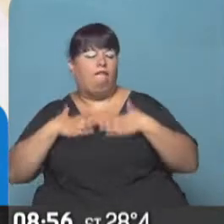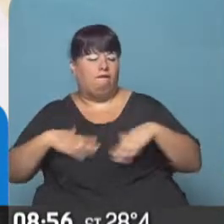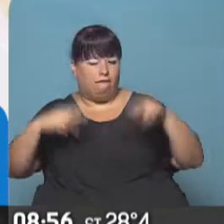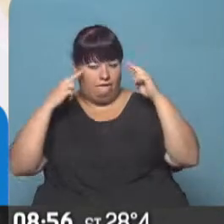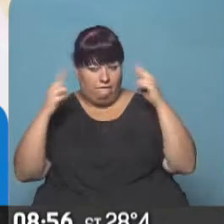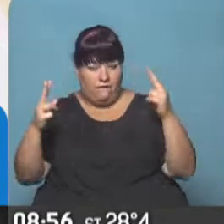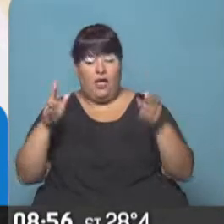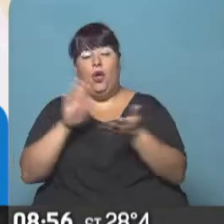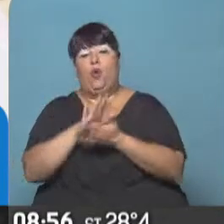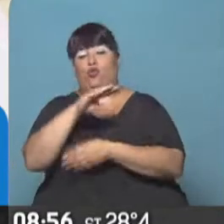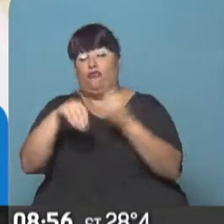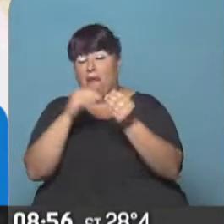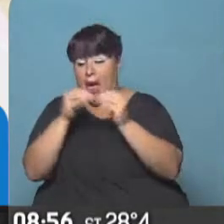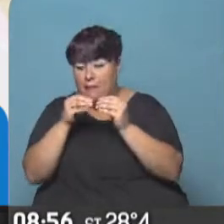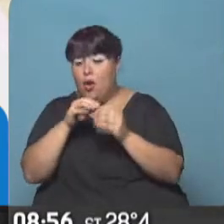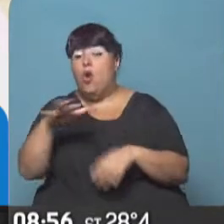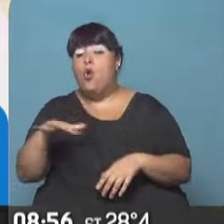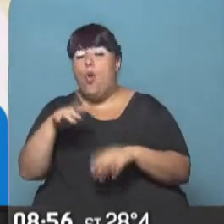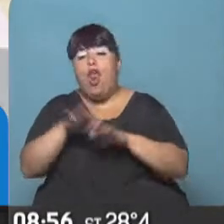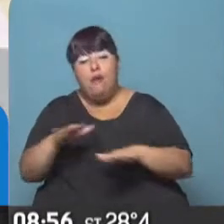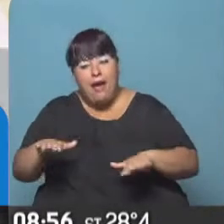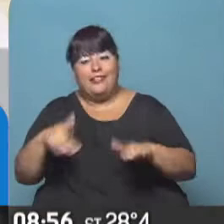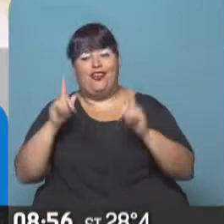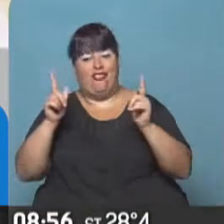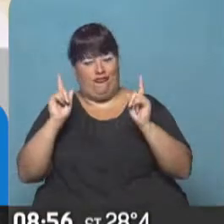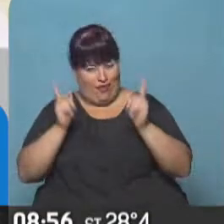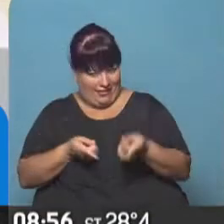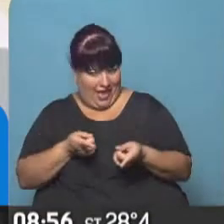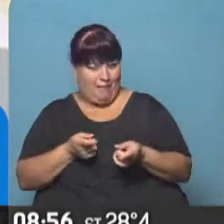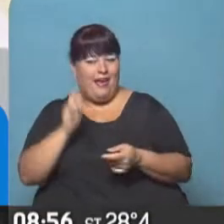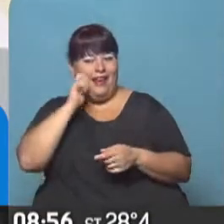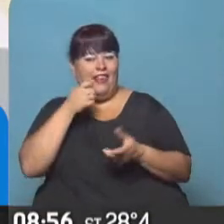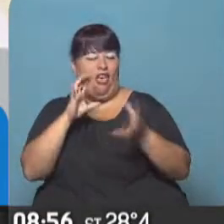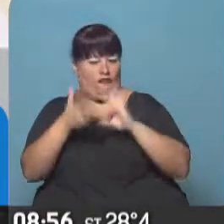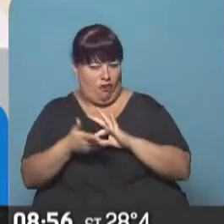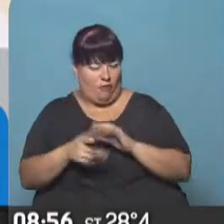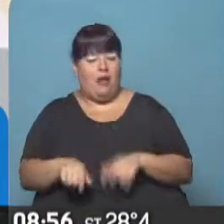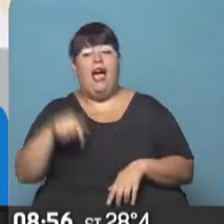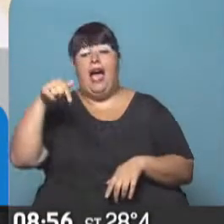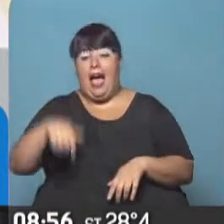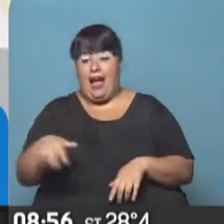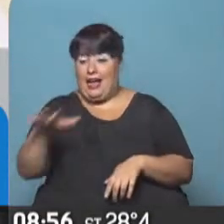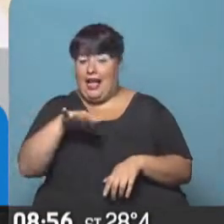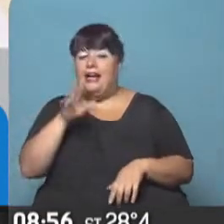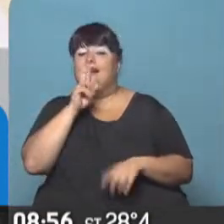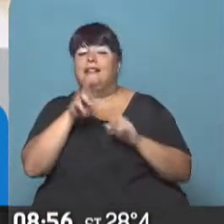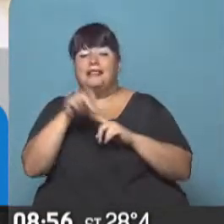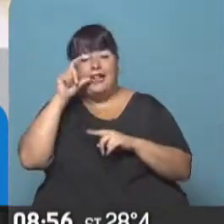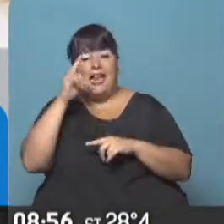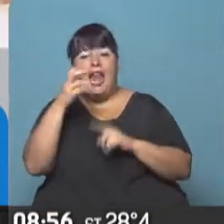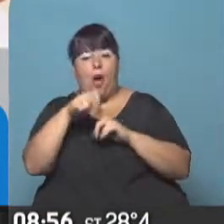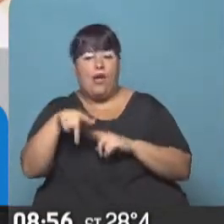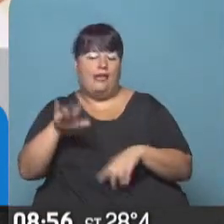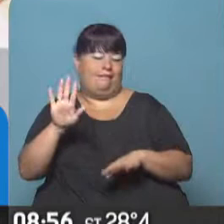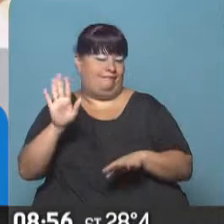a la familia y los amigos y un lugar que los más pequeños pueden disfrutar de una muy buena manera aquí en nuestro distrito en trenque lauquen la